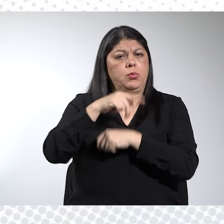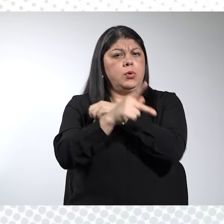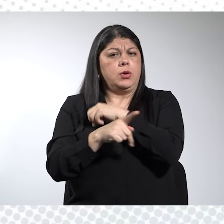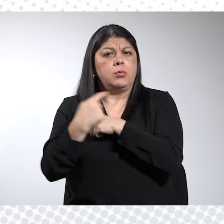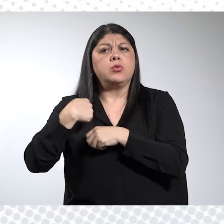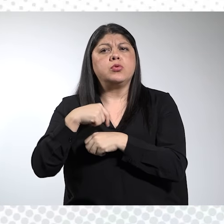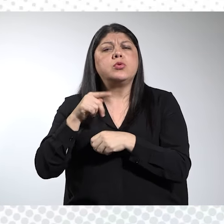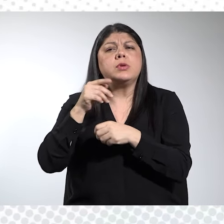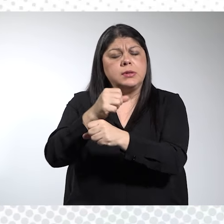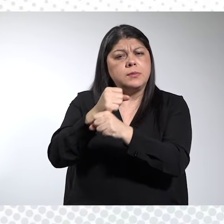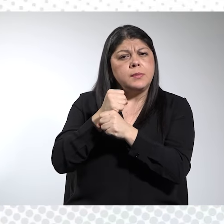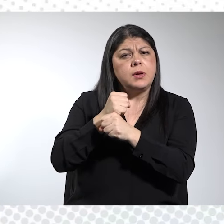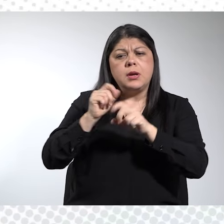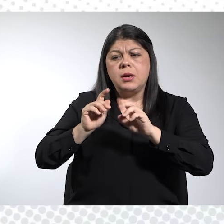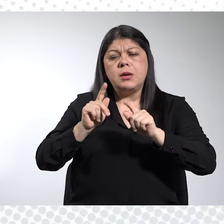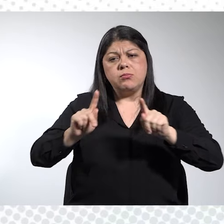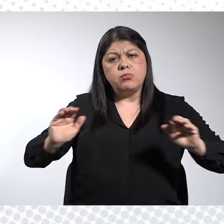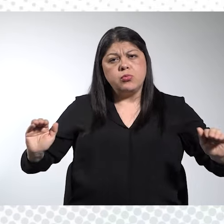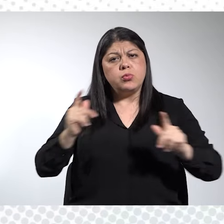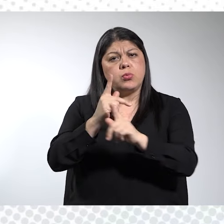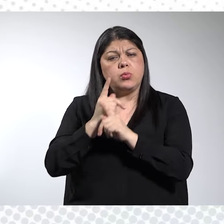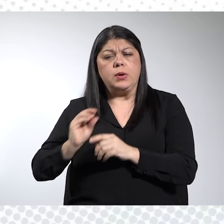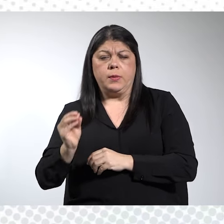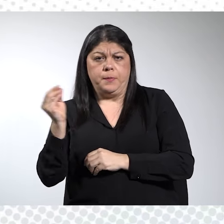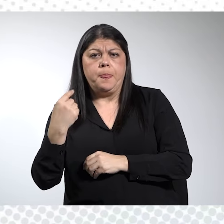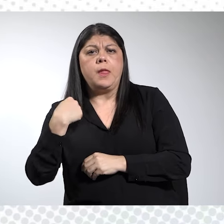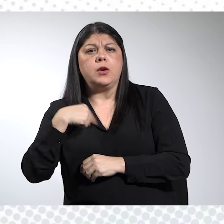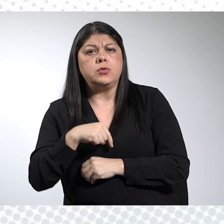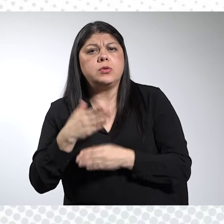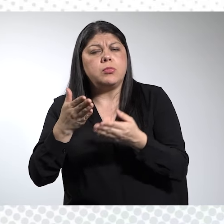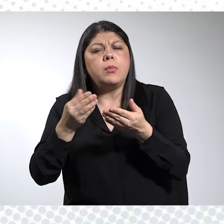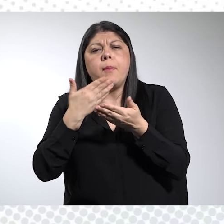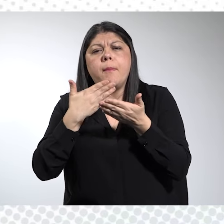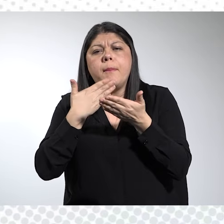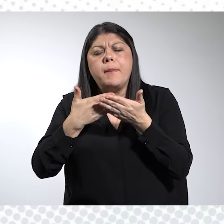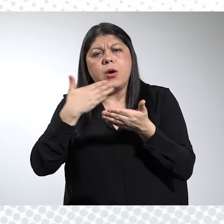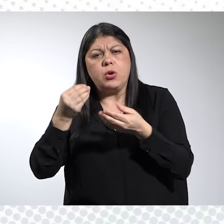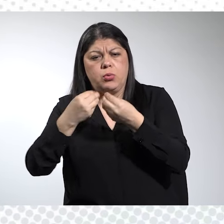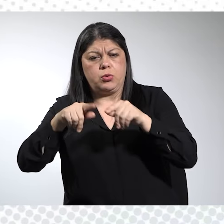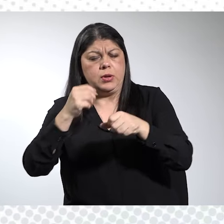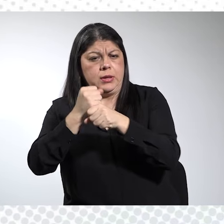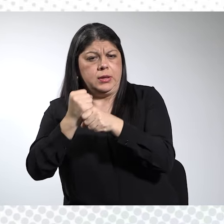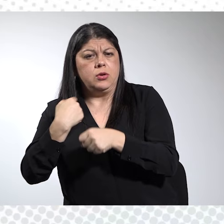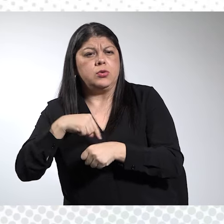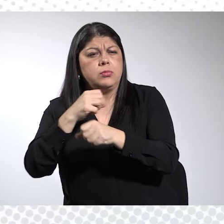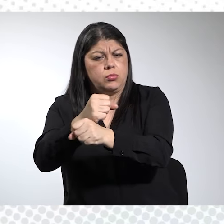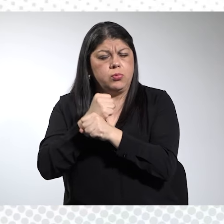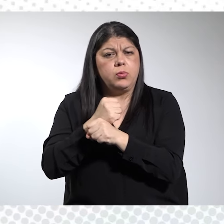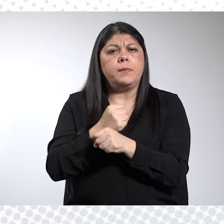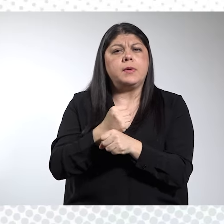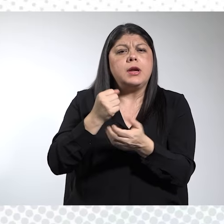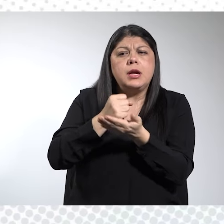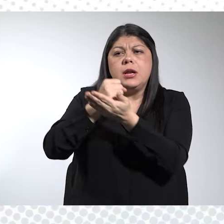país. Nosotros vamos a garantizar la protección de la niñez y la adolescencia, tenemos que darles mejores oportunidades de empleo, debemos garantizar